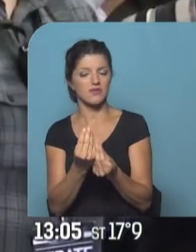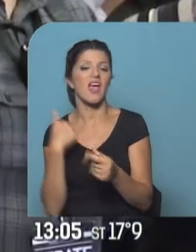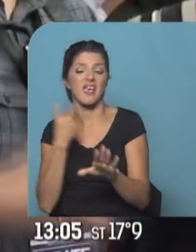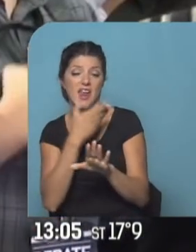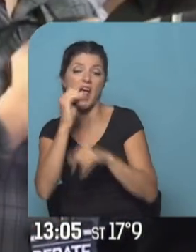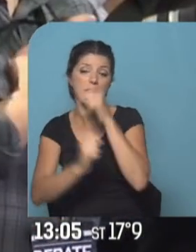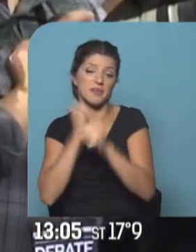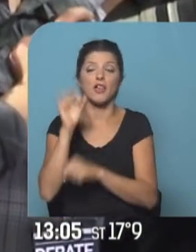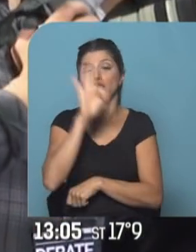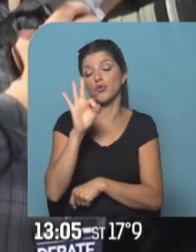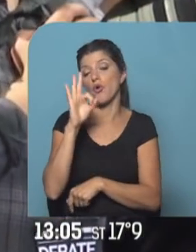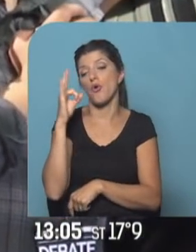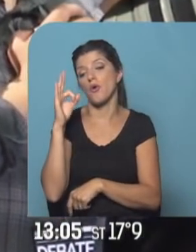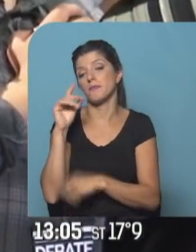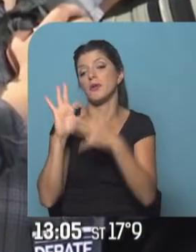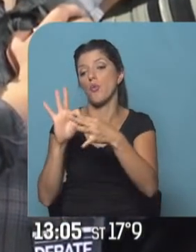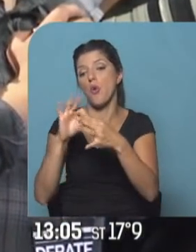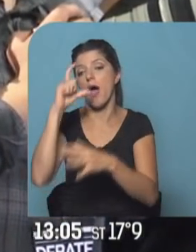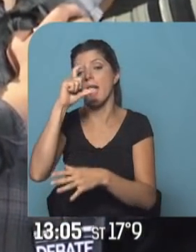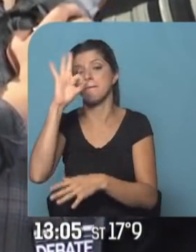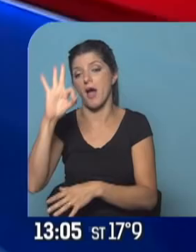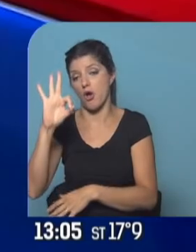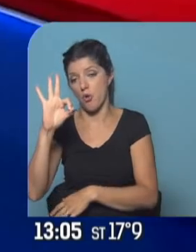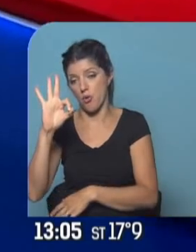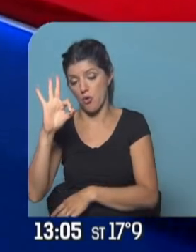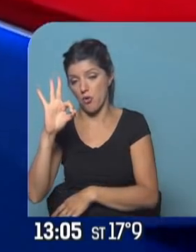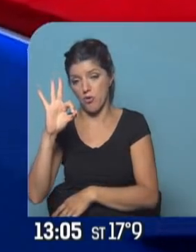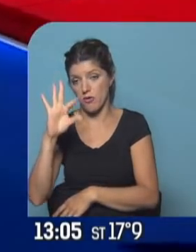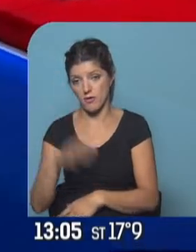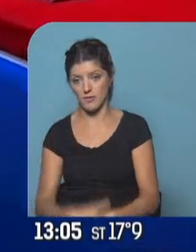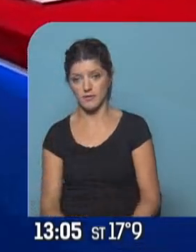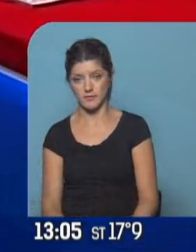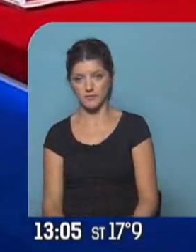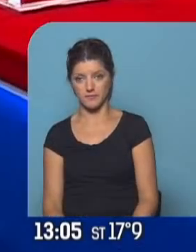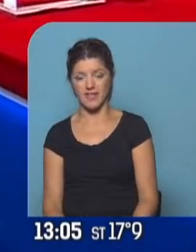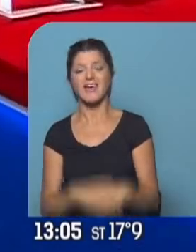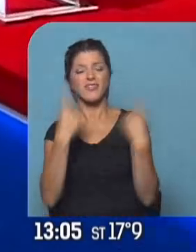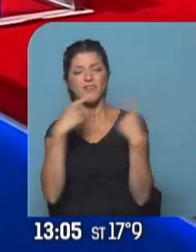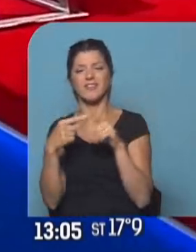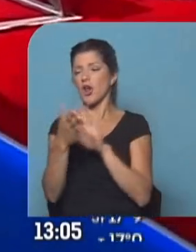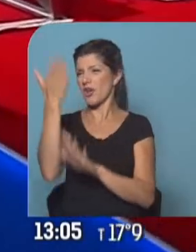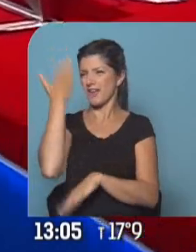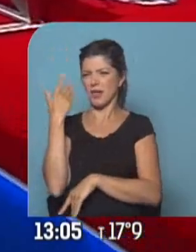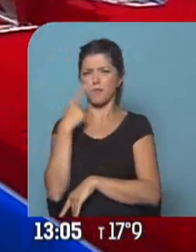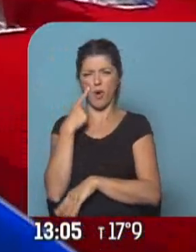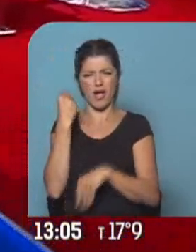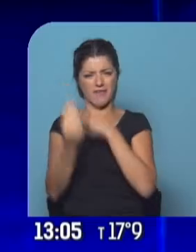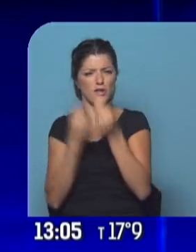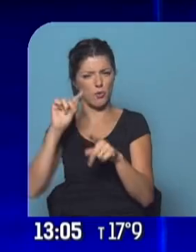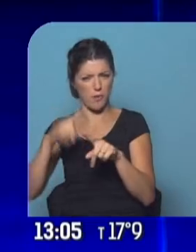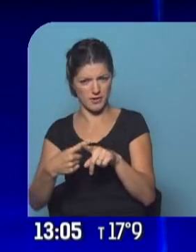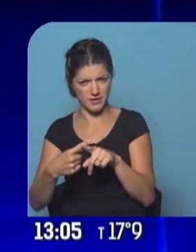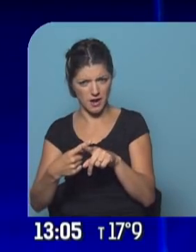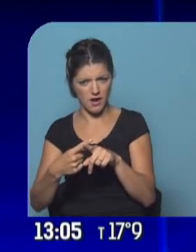empresarios o son banqueros, digamos, no son los tradicionales candidatos de la política que hemos conocido. Este